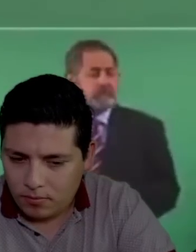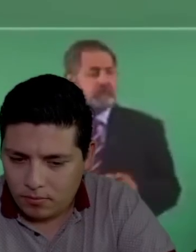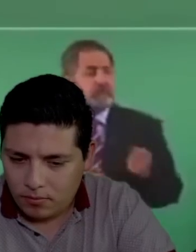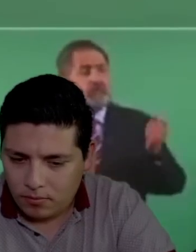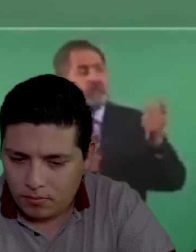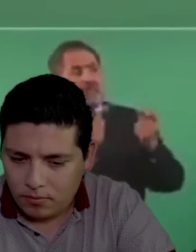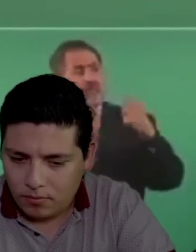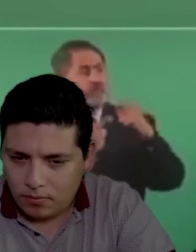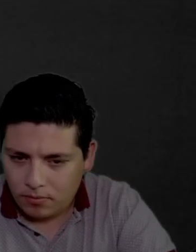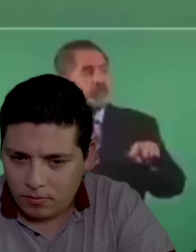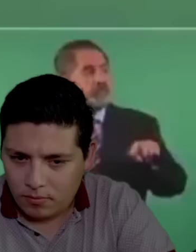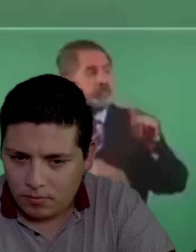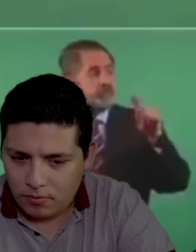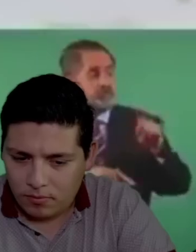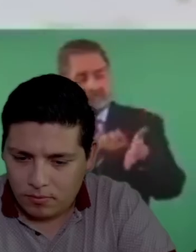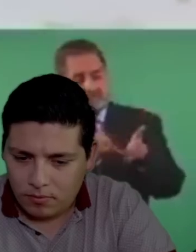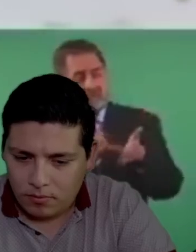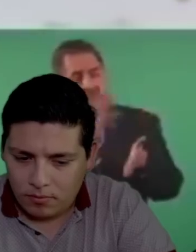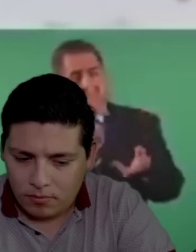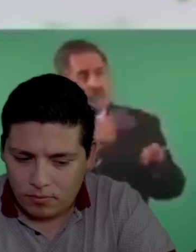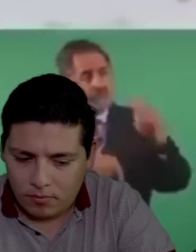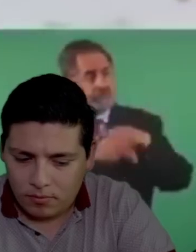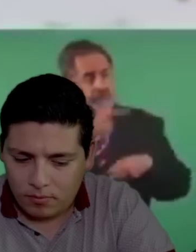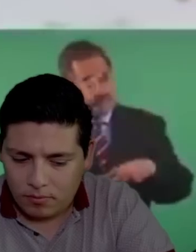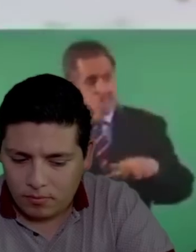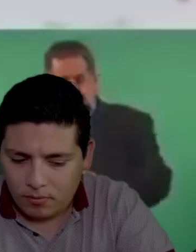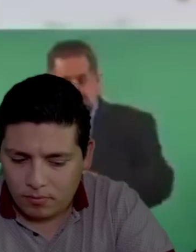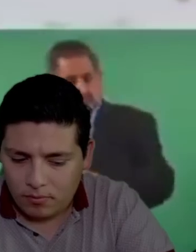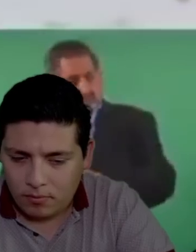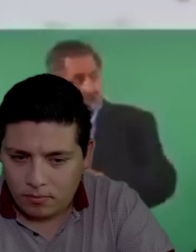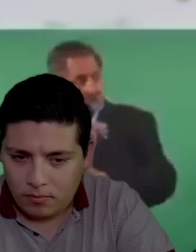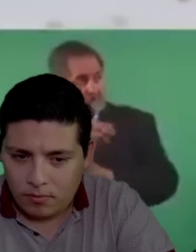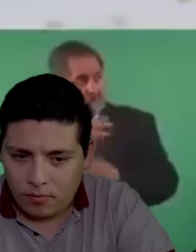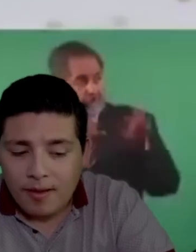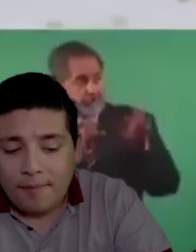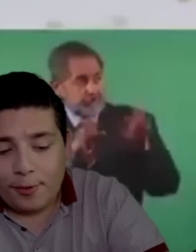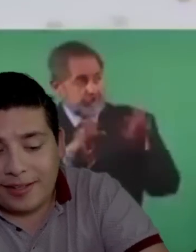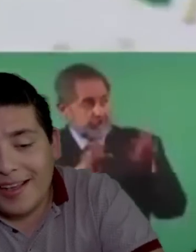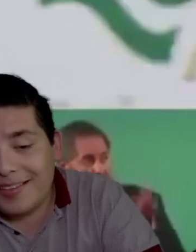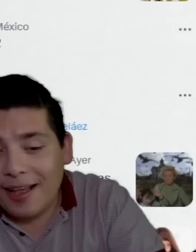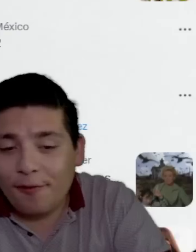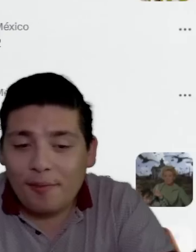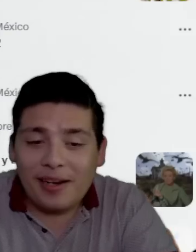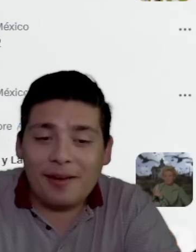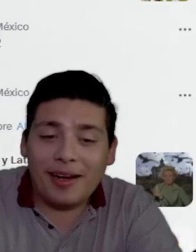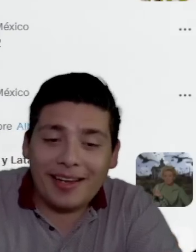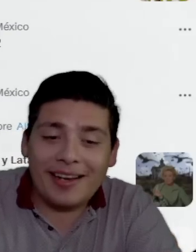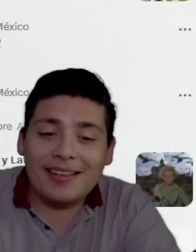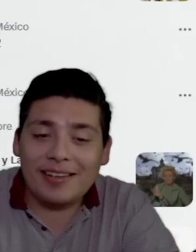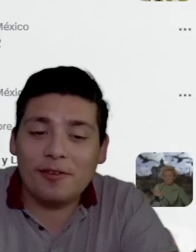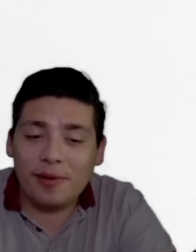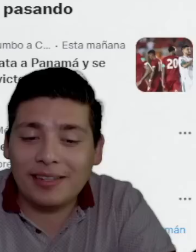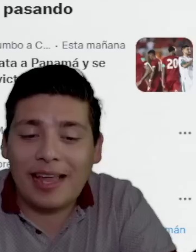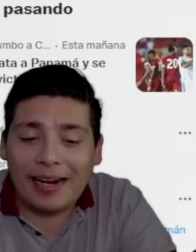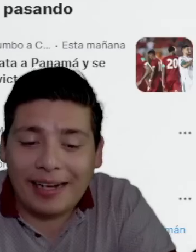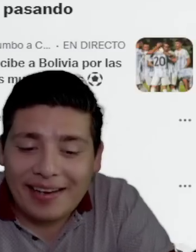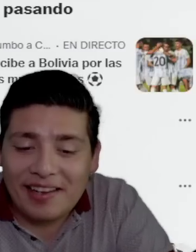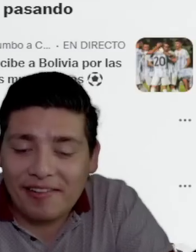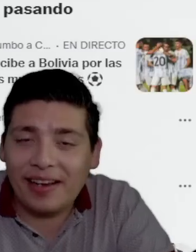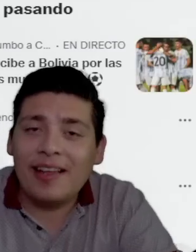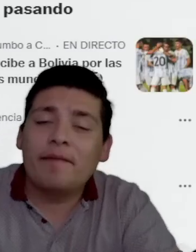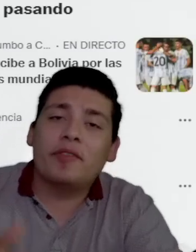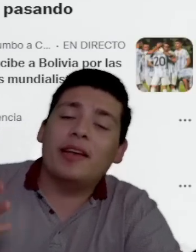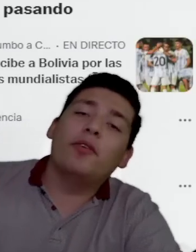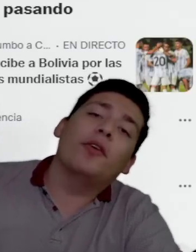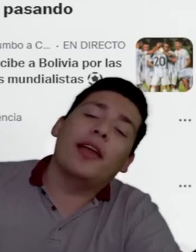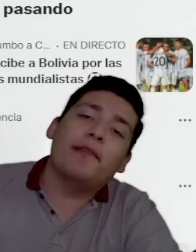vetado que no pueda venir a México, vamos a levantar esos vetos. Pues ahí está, familia, imagínense nomás a qué